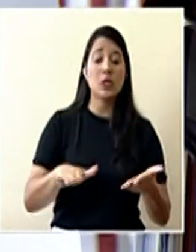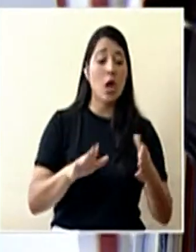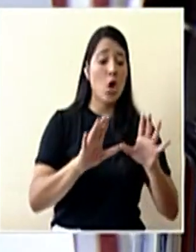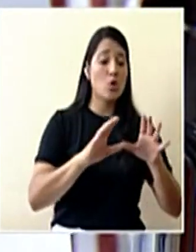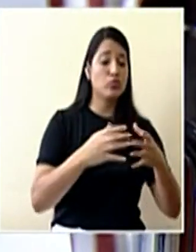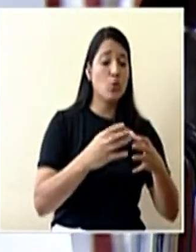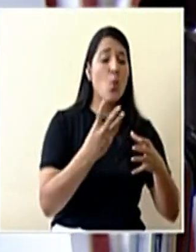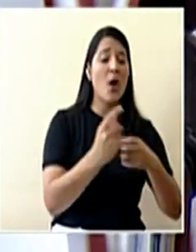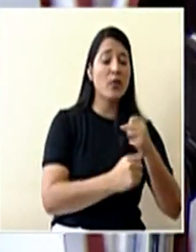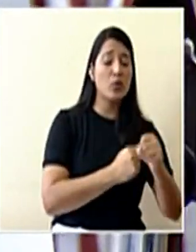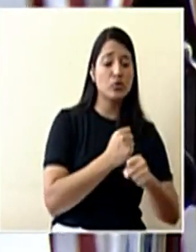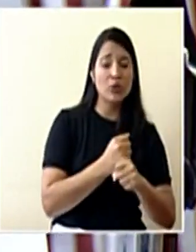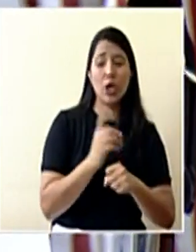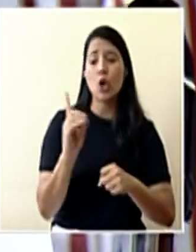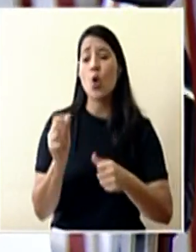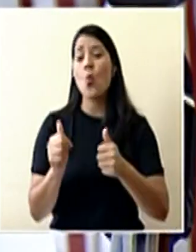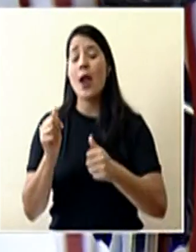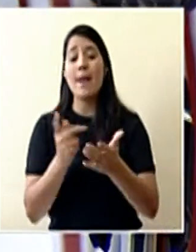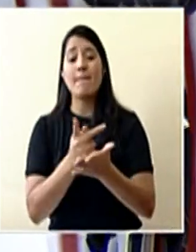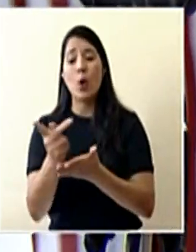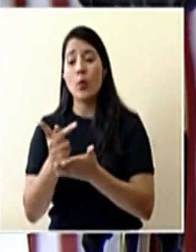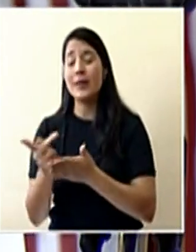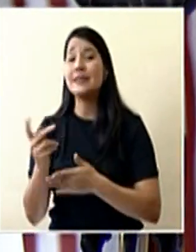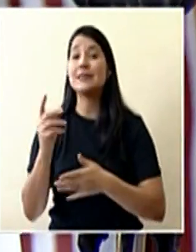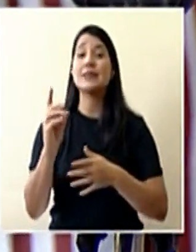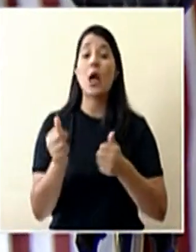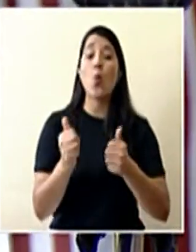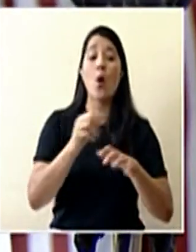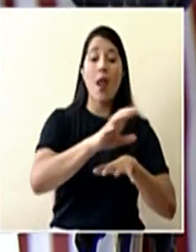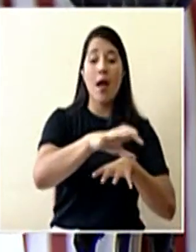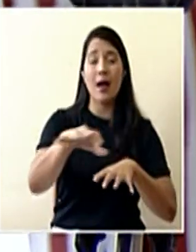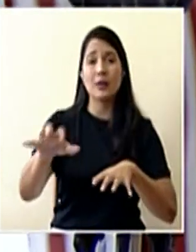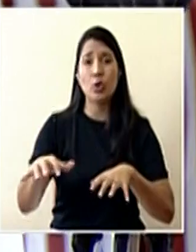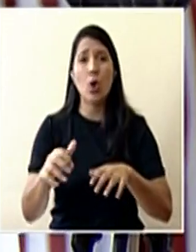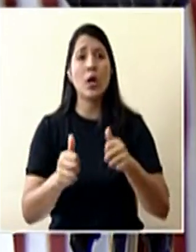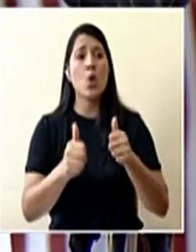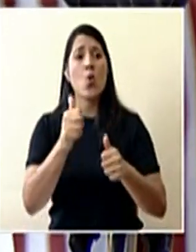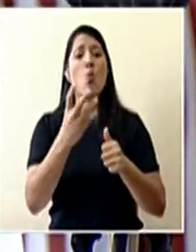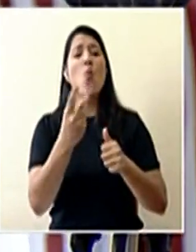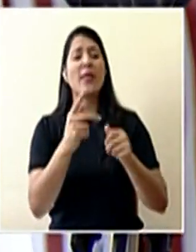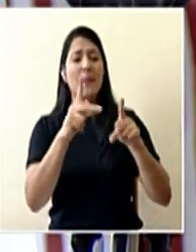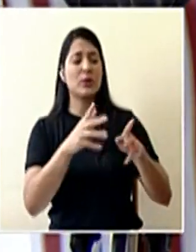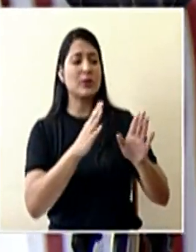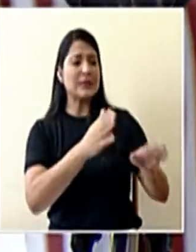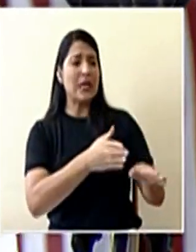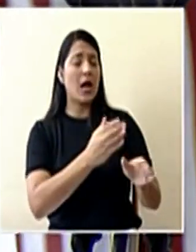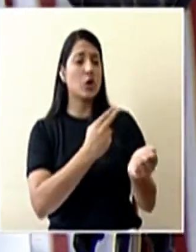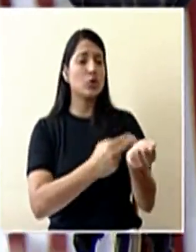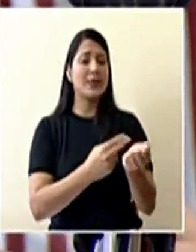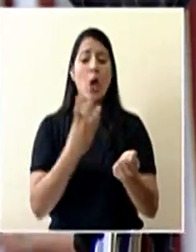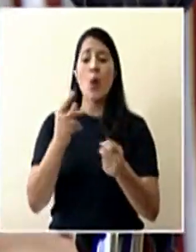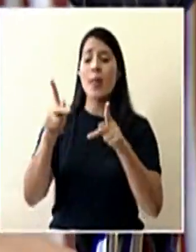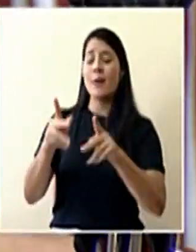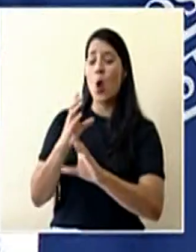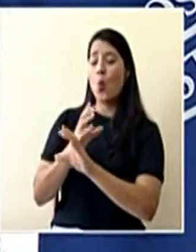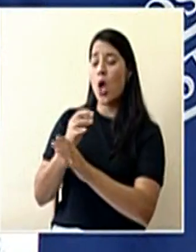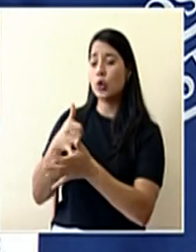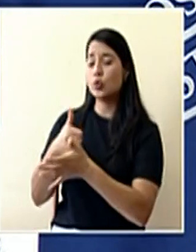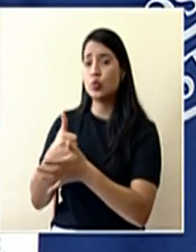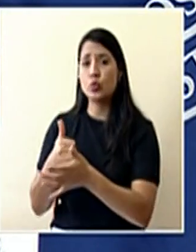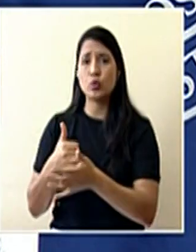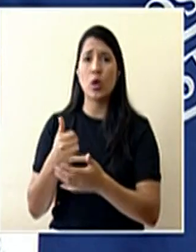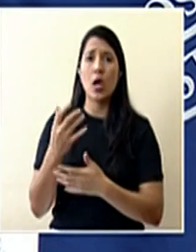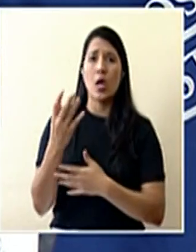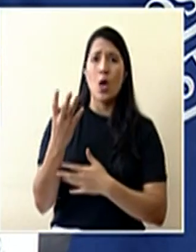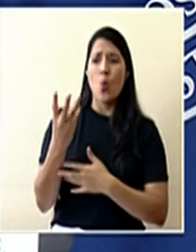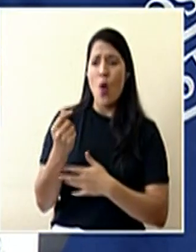edad, las provincias, los cantones, las personas que están hospitalizadas, las personas que están en UCI, la media de tiempo en cada uno de